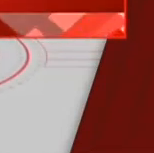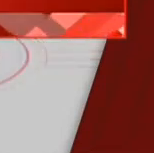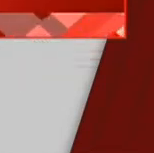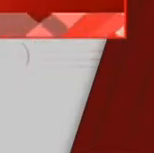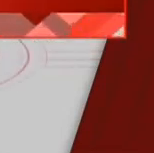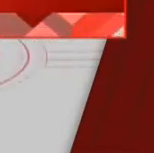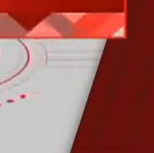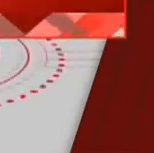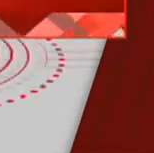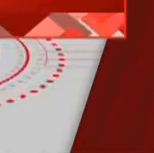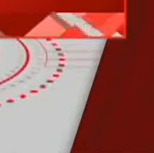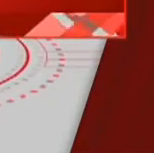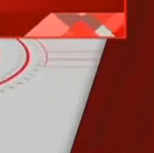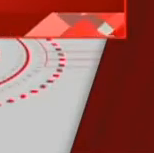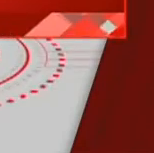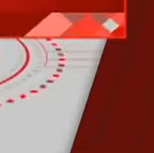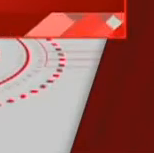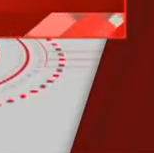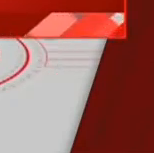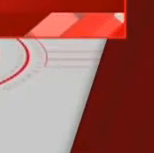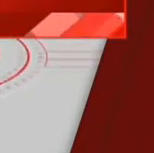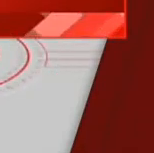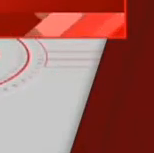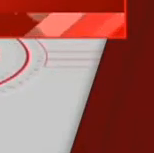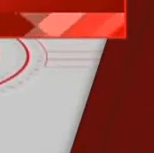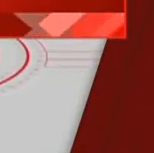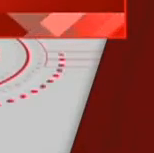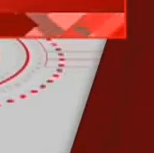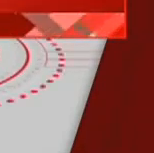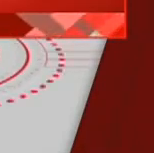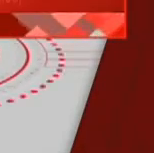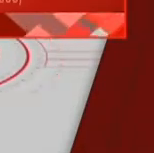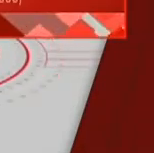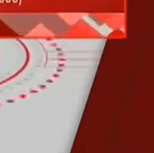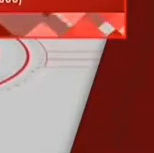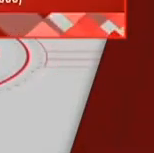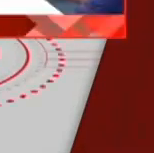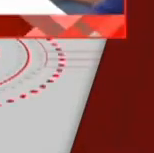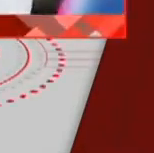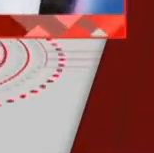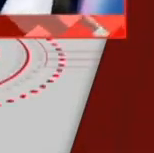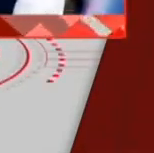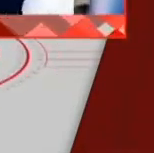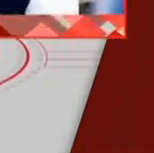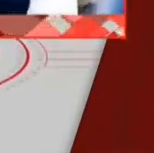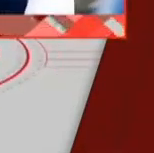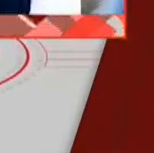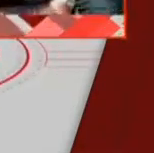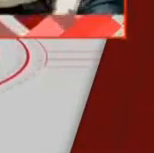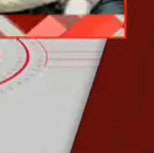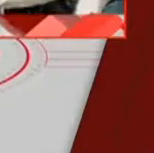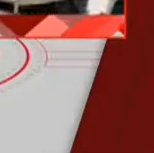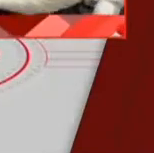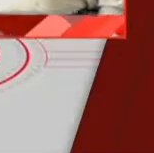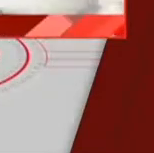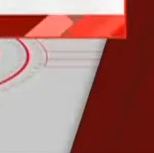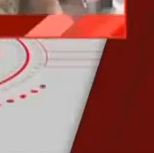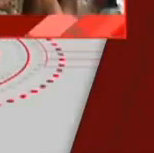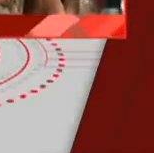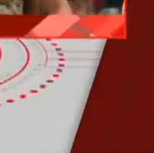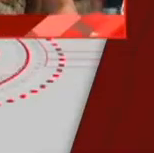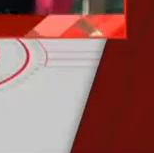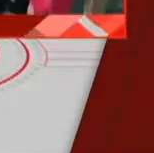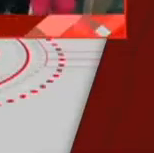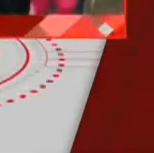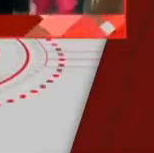psicología ambiental, por ejemplo, y que son áreas en donde el psicólogo ha venido incidiendo de manera importante en los últimos años. En el caso de la universidad,